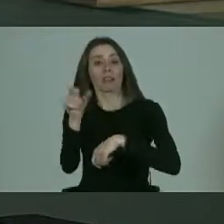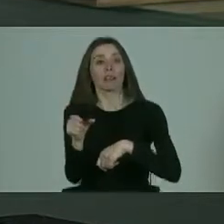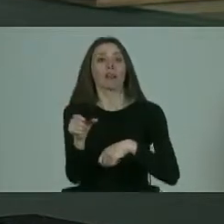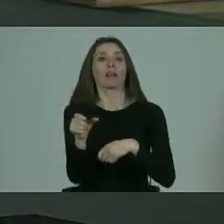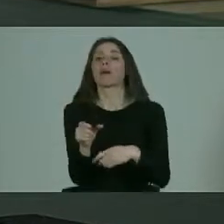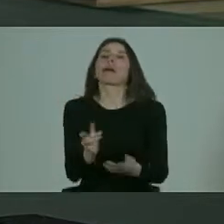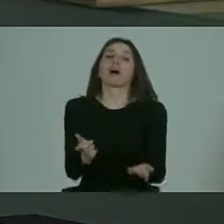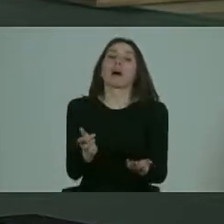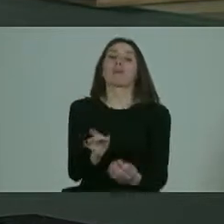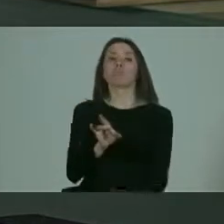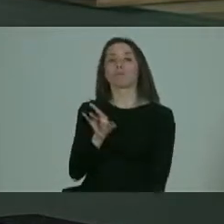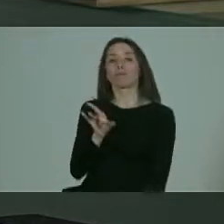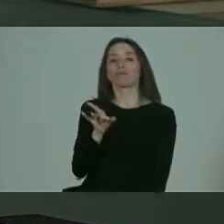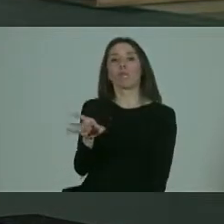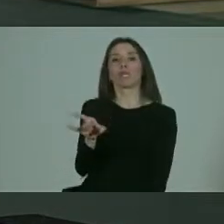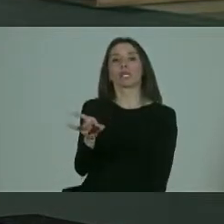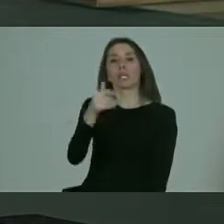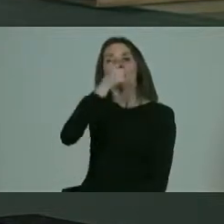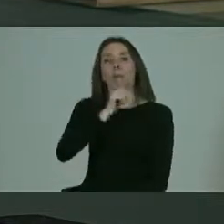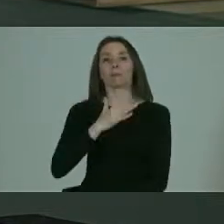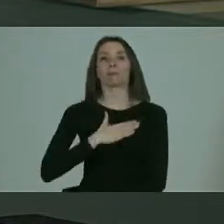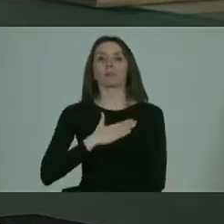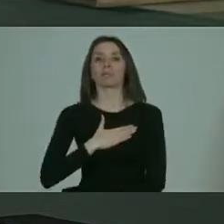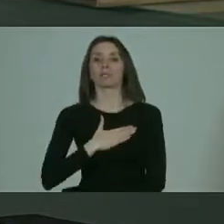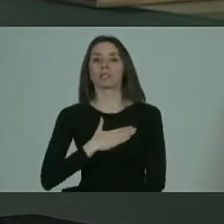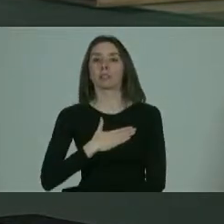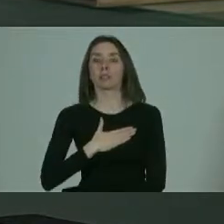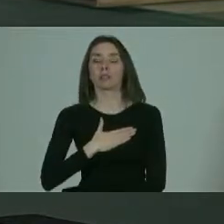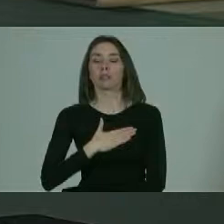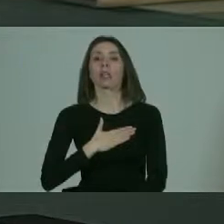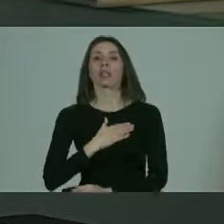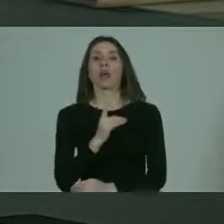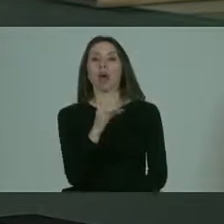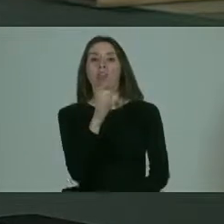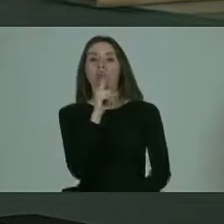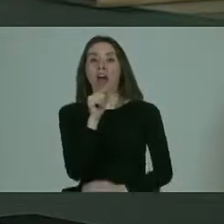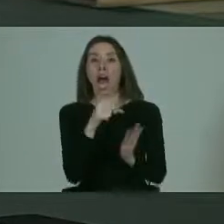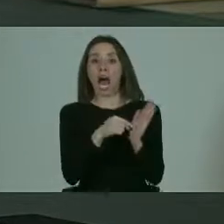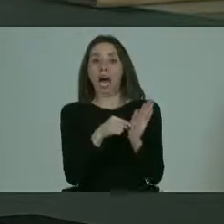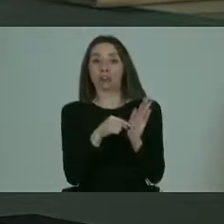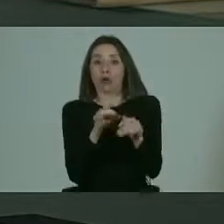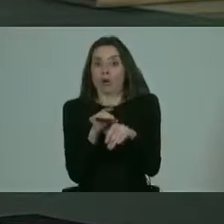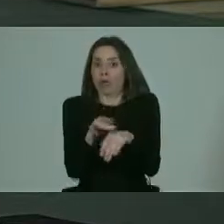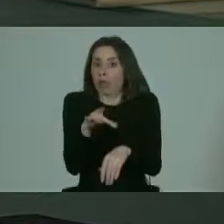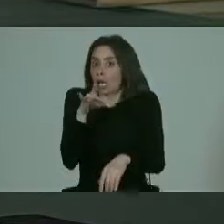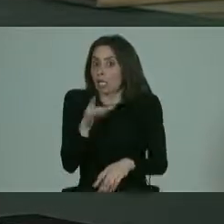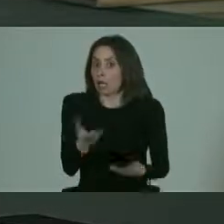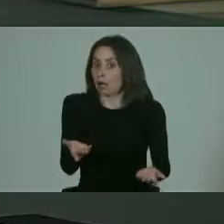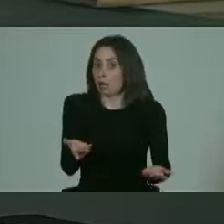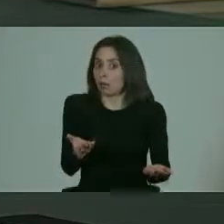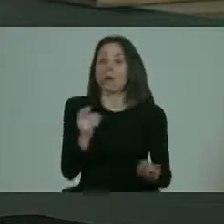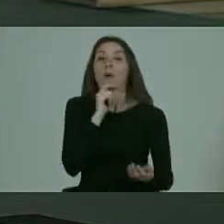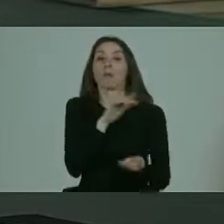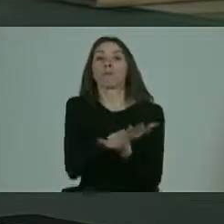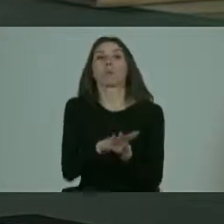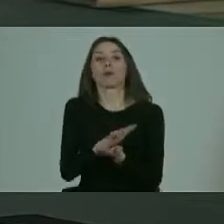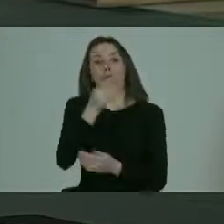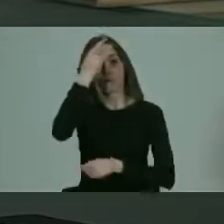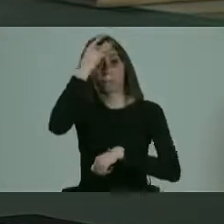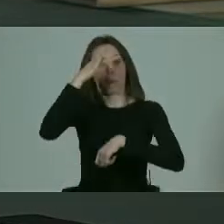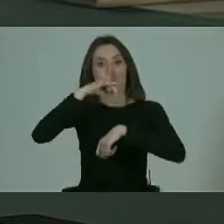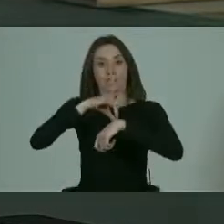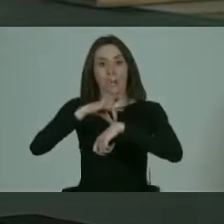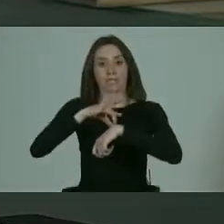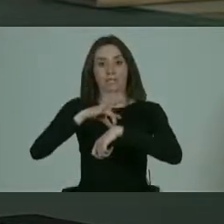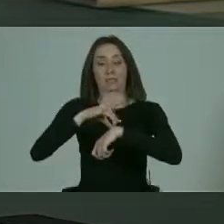vulnerar la intimidad la intimidad de uno con datos que son absolutamente sensibles por ejemplo un paciente que